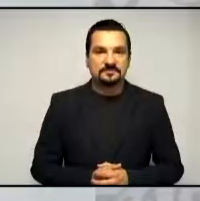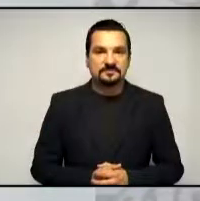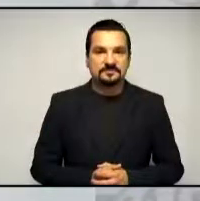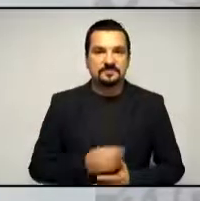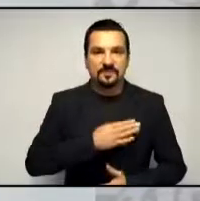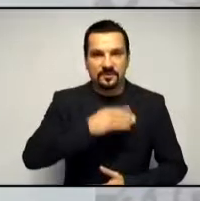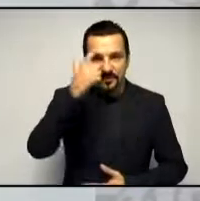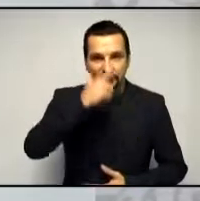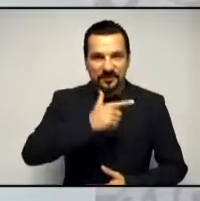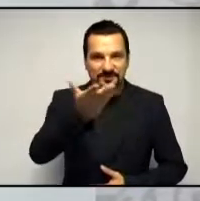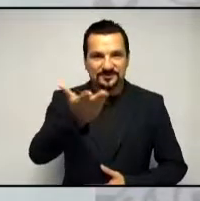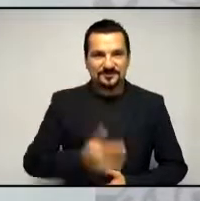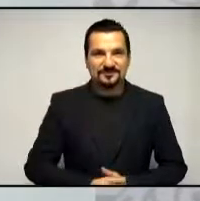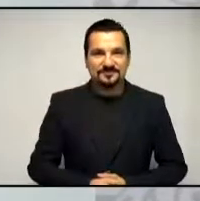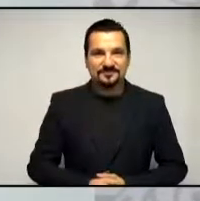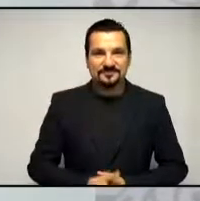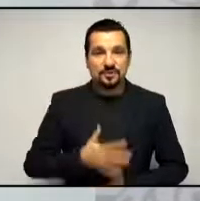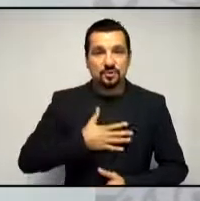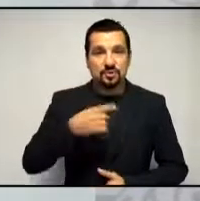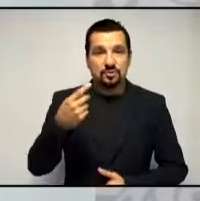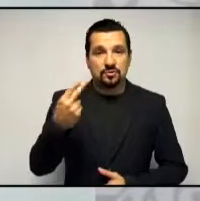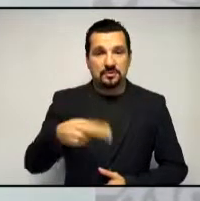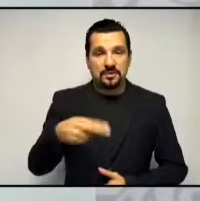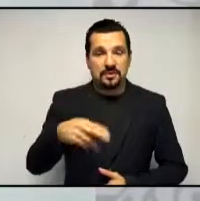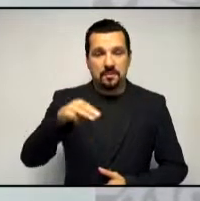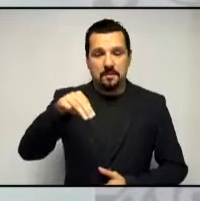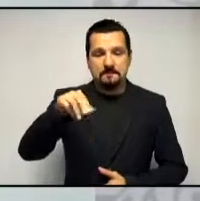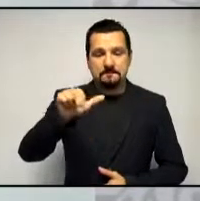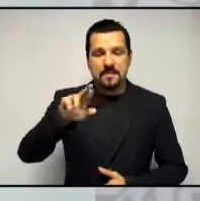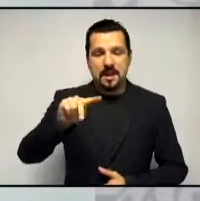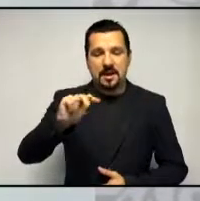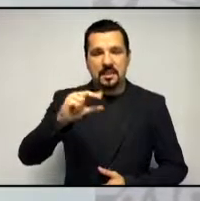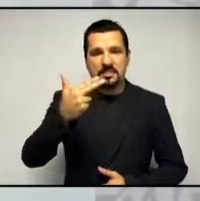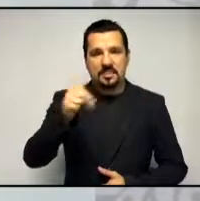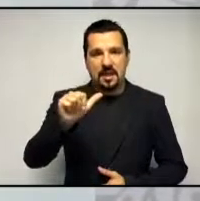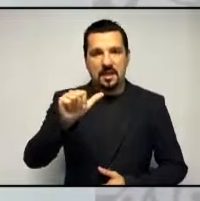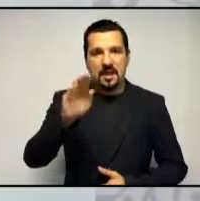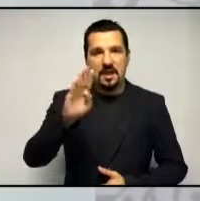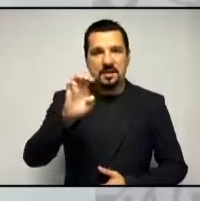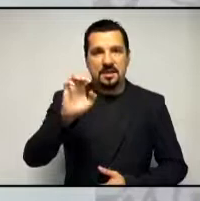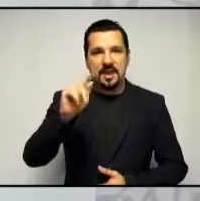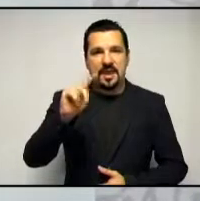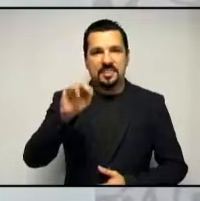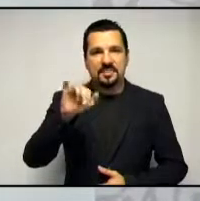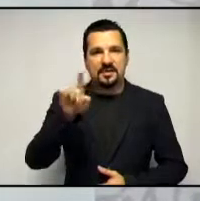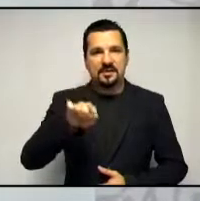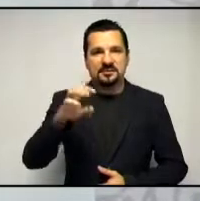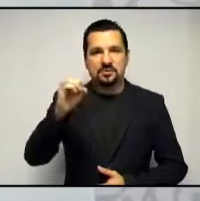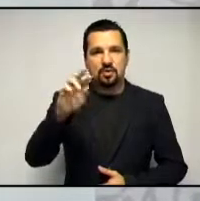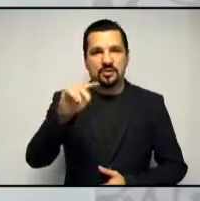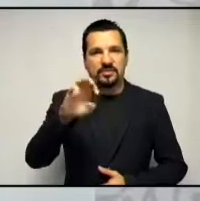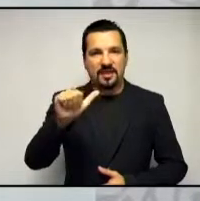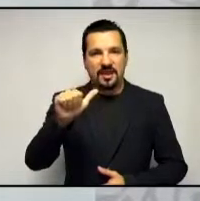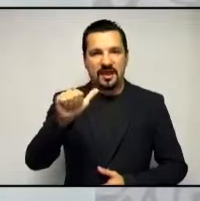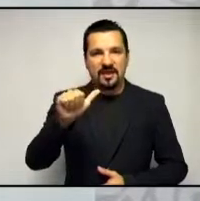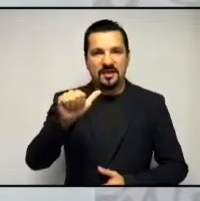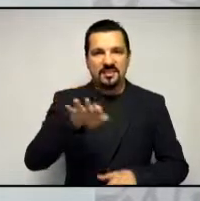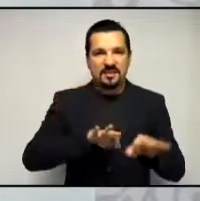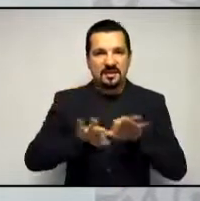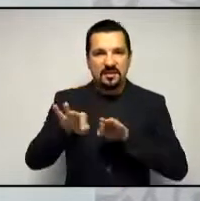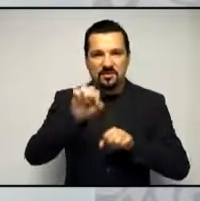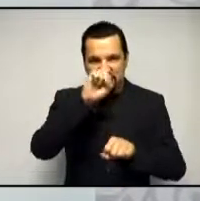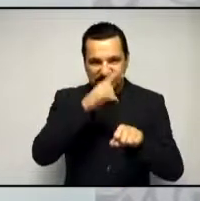buenas noches yo soy la química martha beatriz mate ortega de la dirección general de enseñanza y calidad en la